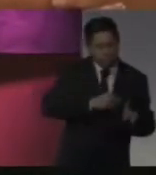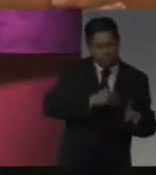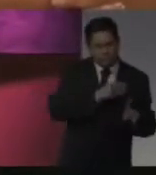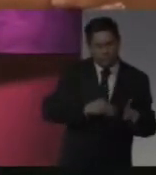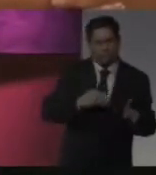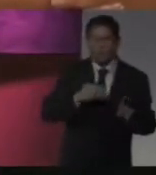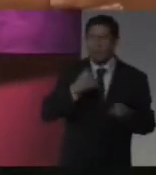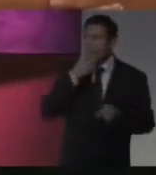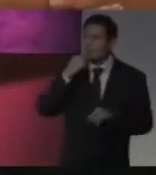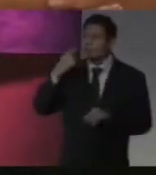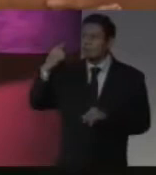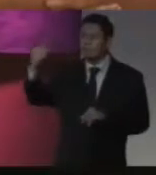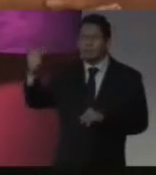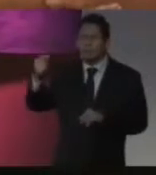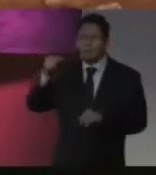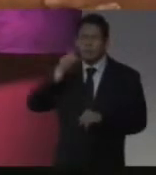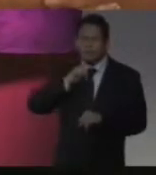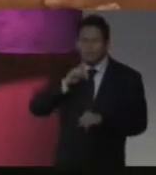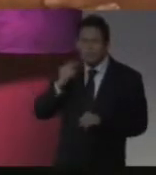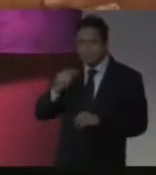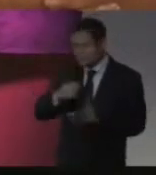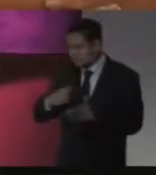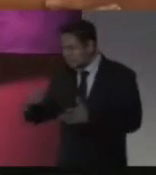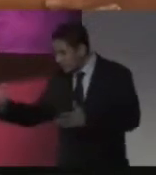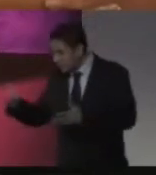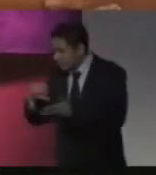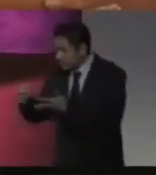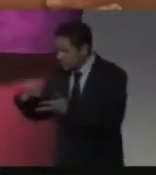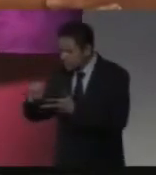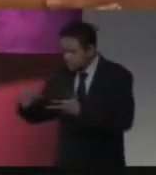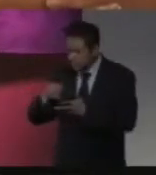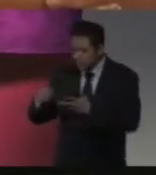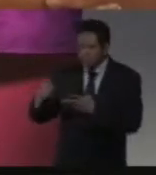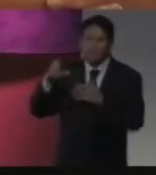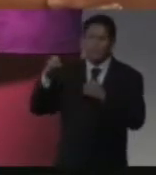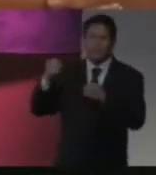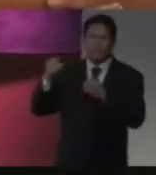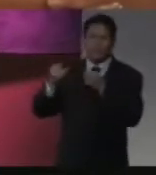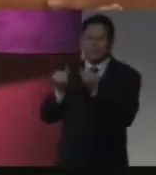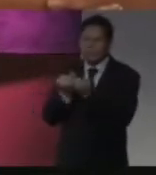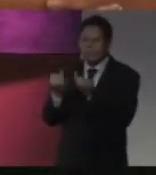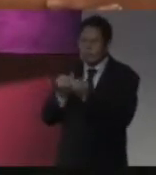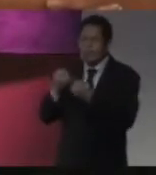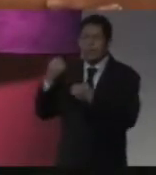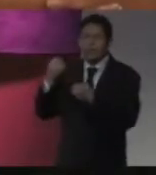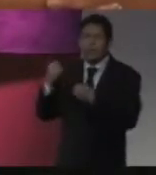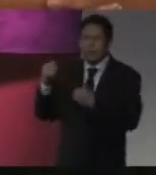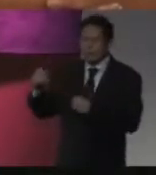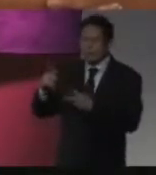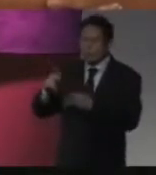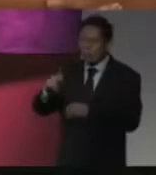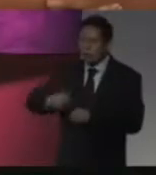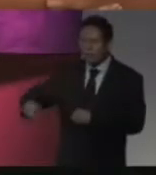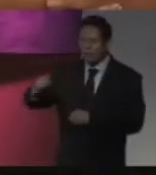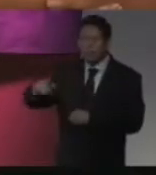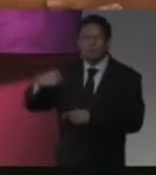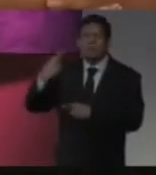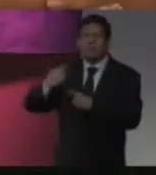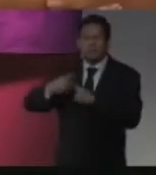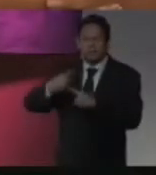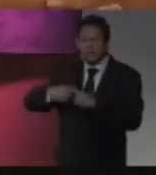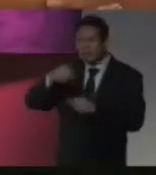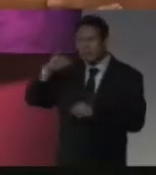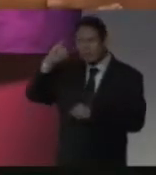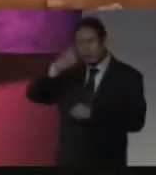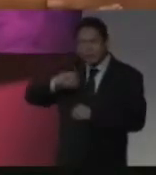tierra, de los servicios comunitarios que tienen que dar, ¿sí?, y además, como